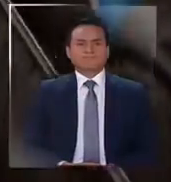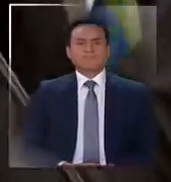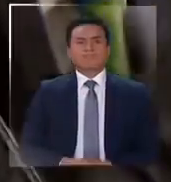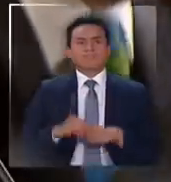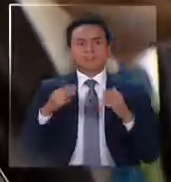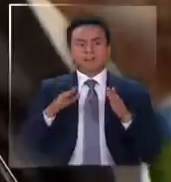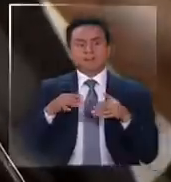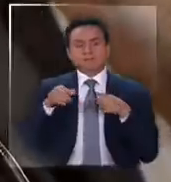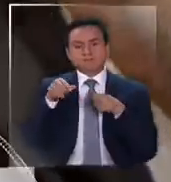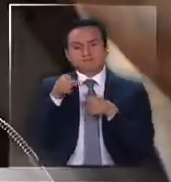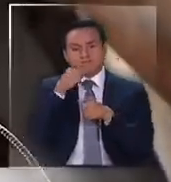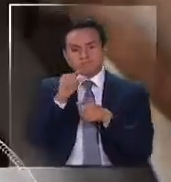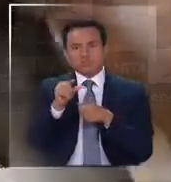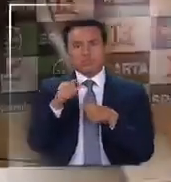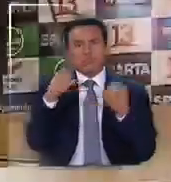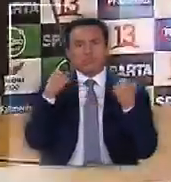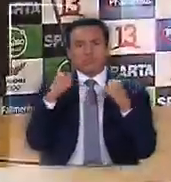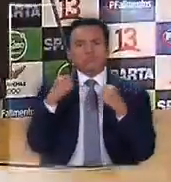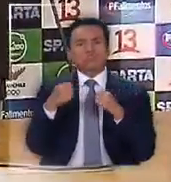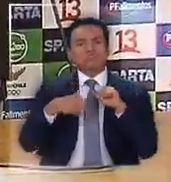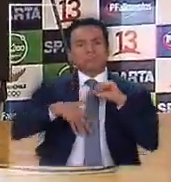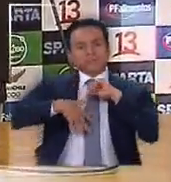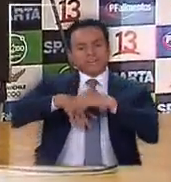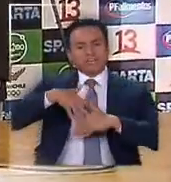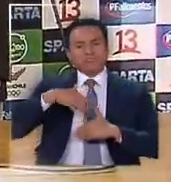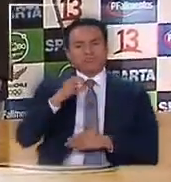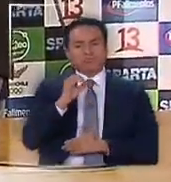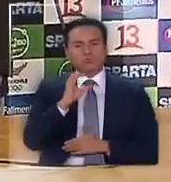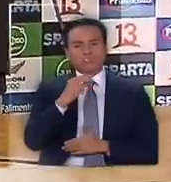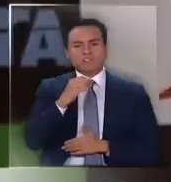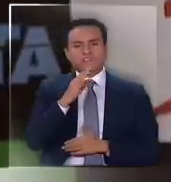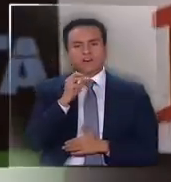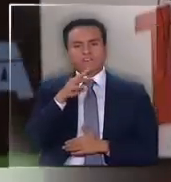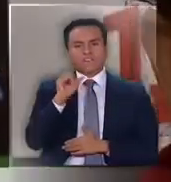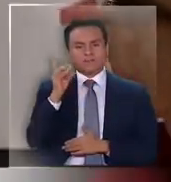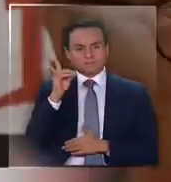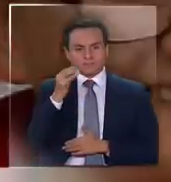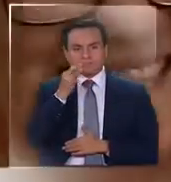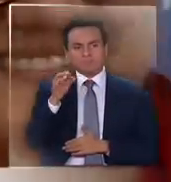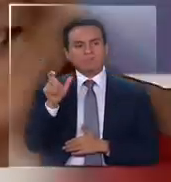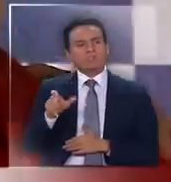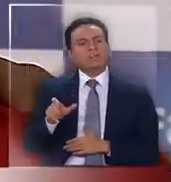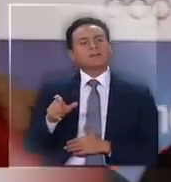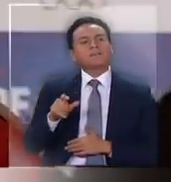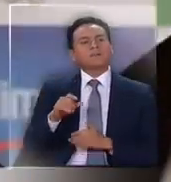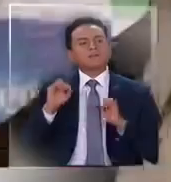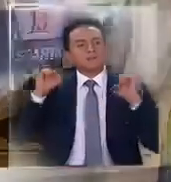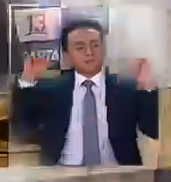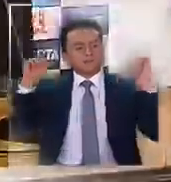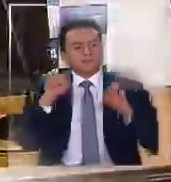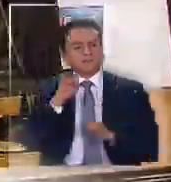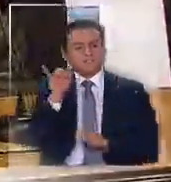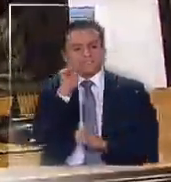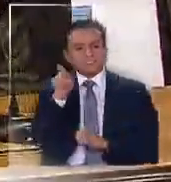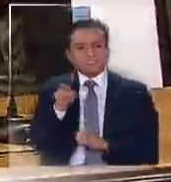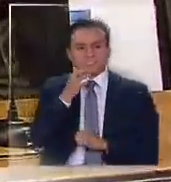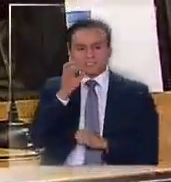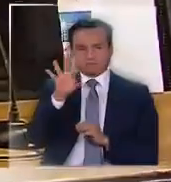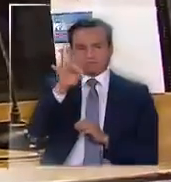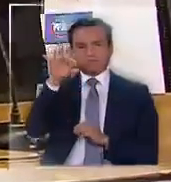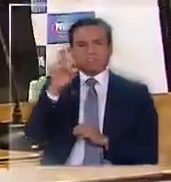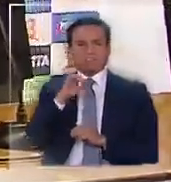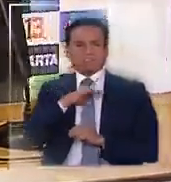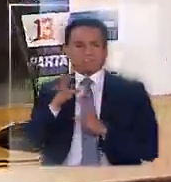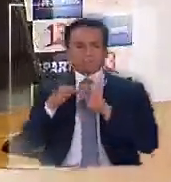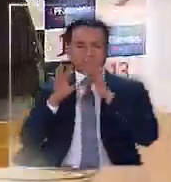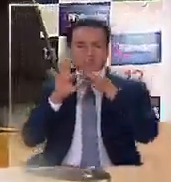Se acercan los Juegos Suramericanos de Cochabamba y la pesista María Fernanda Valdés fue designada por el Comité Olímpico de